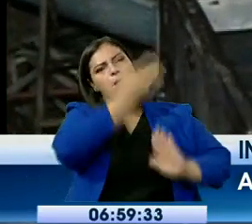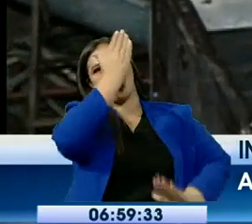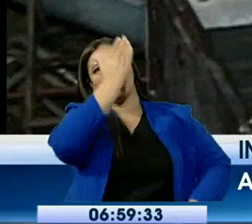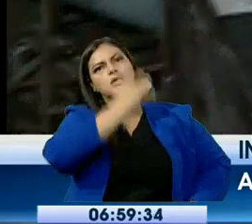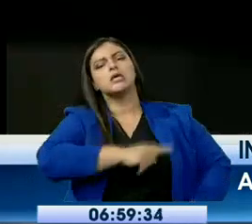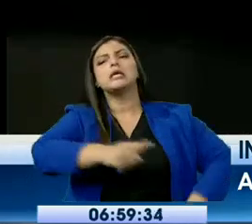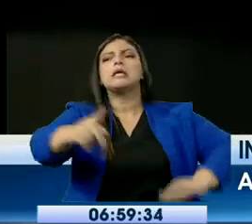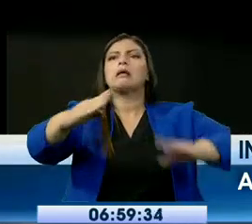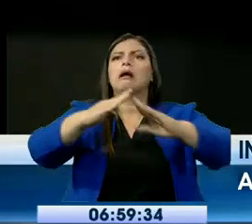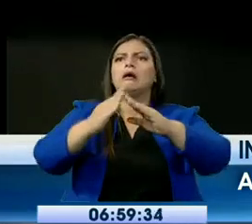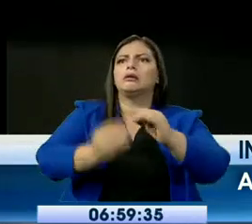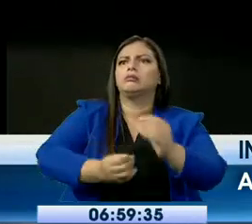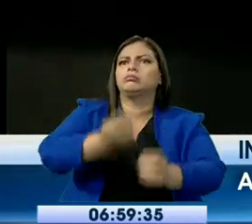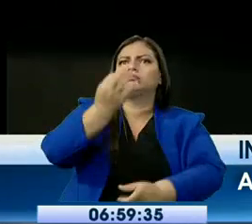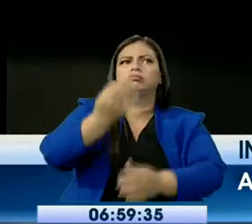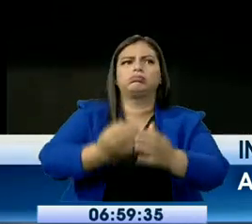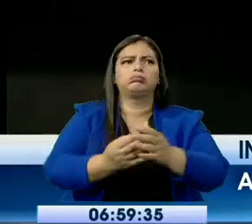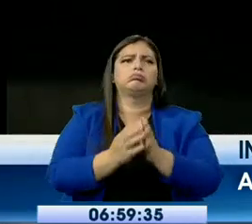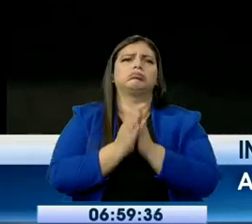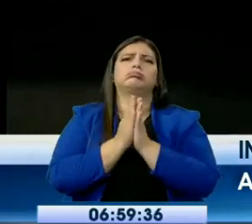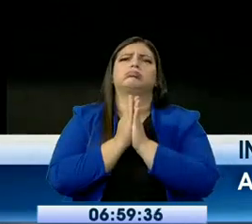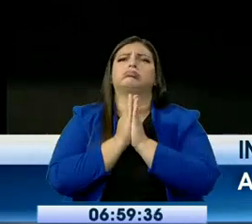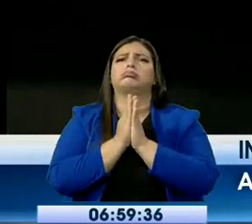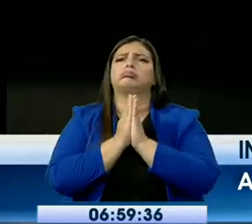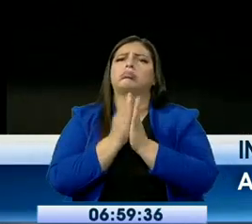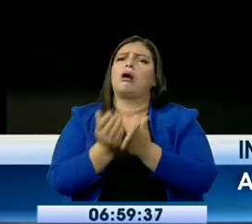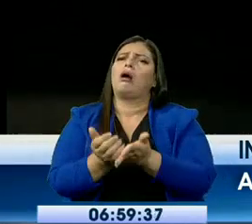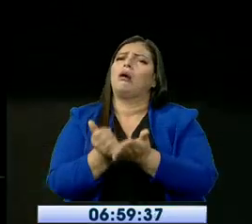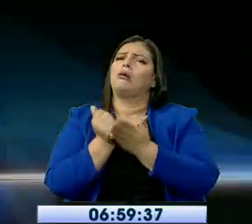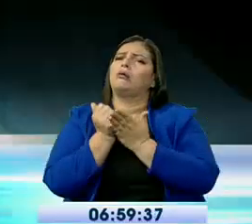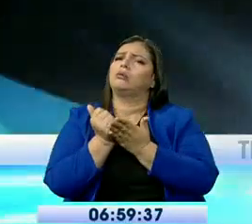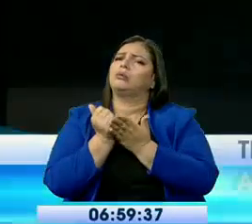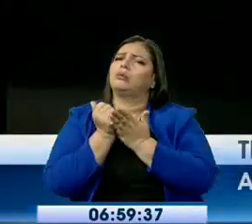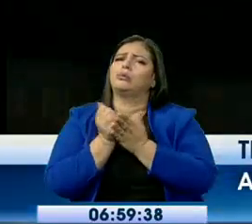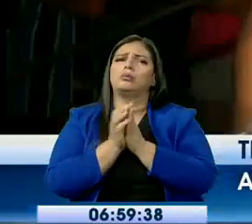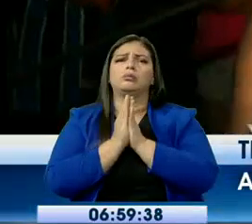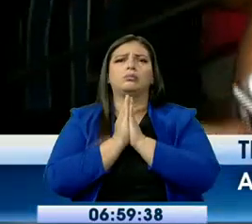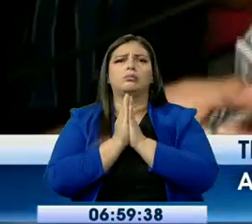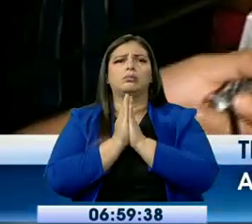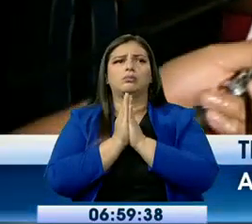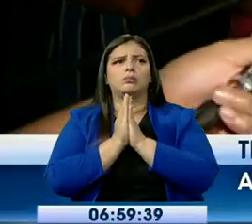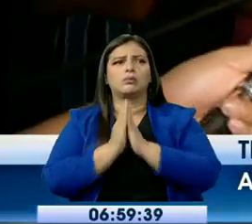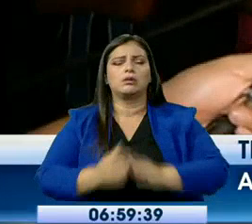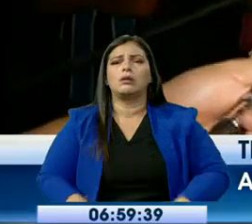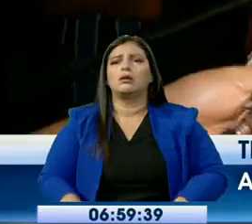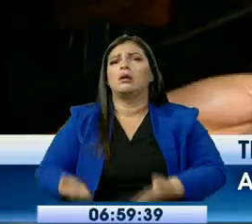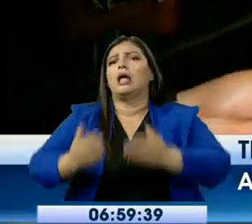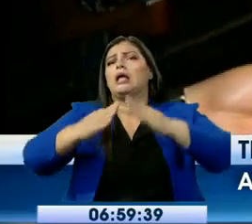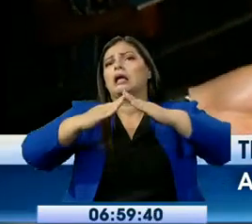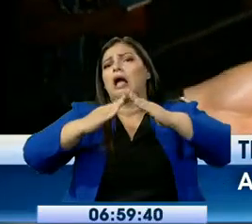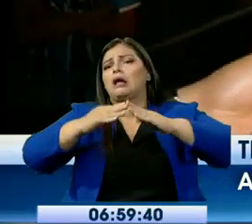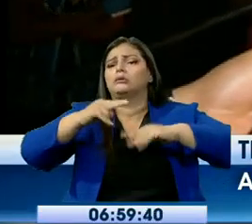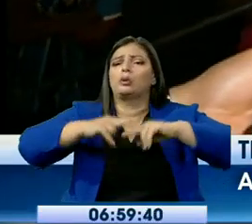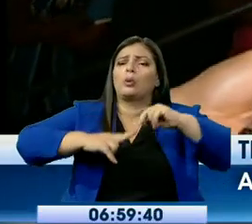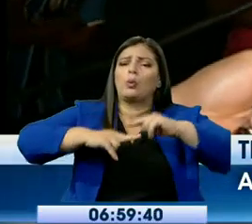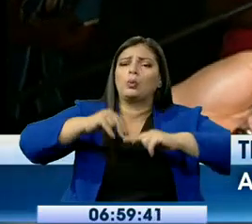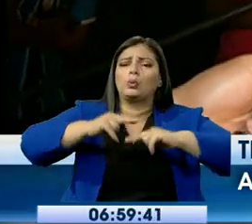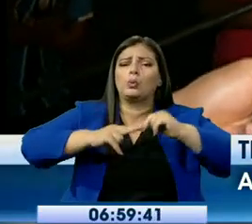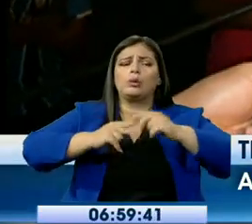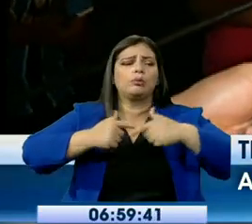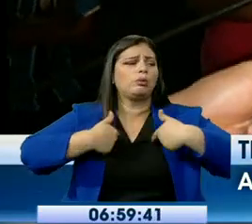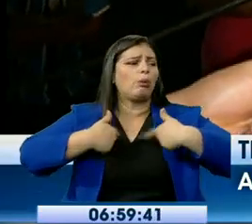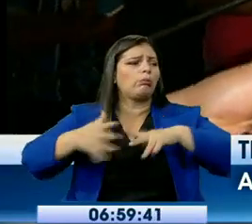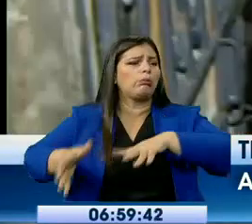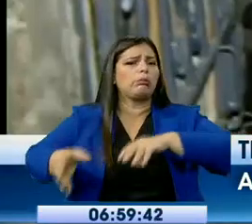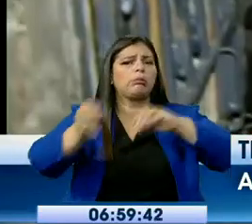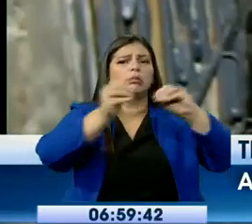Ya. Y yo quiero que me ayuden, a ver si me pueden ayudar, más que sea con una casita, más que sea. No tengo a dónde ir, no tengo